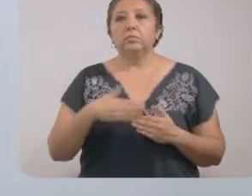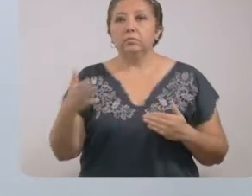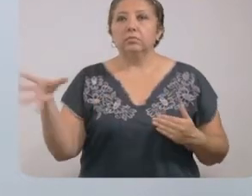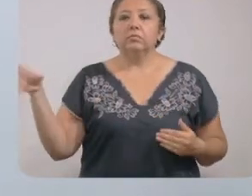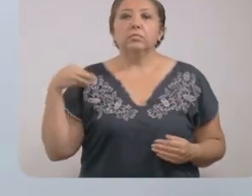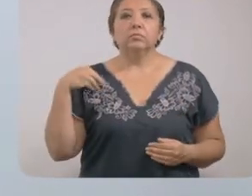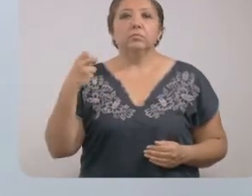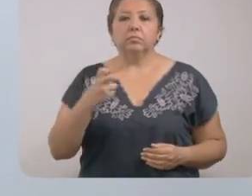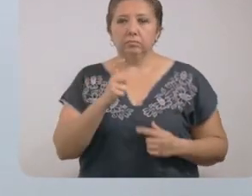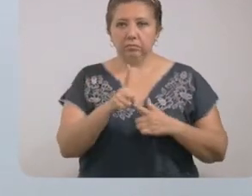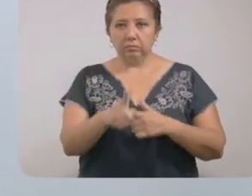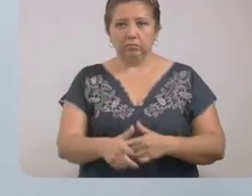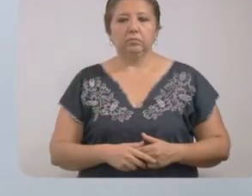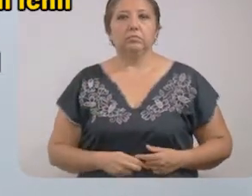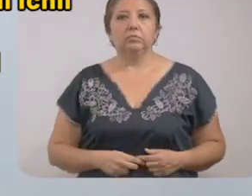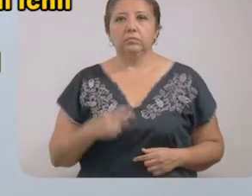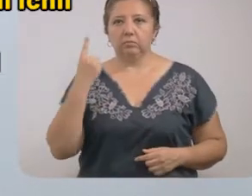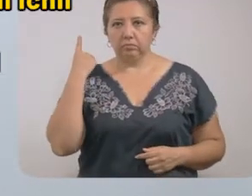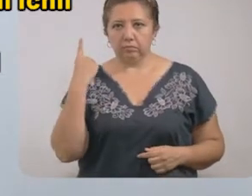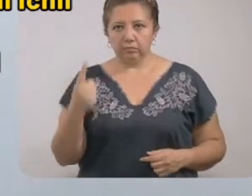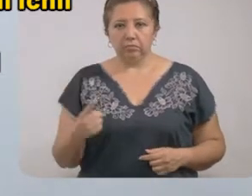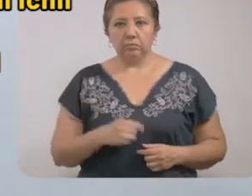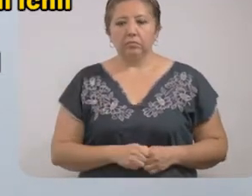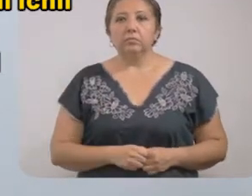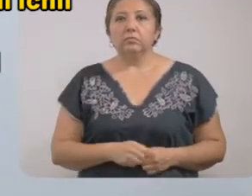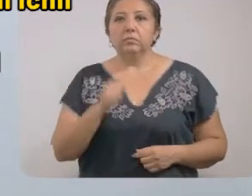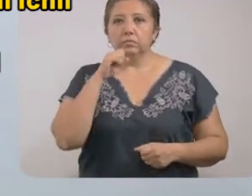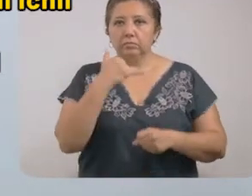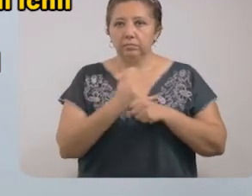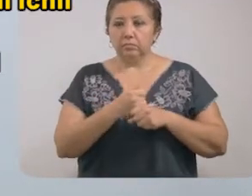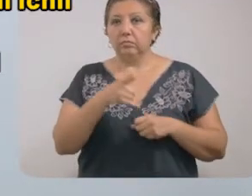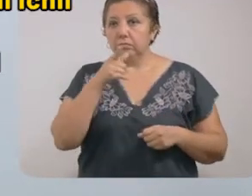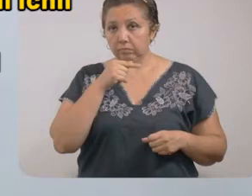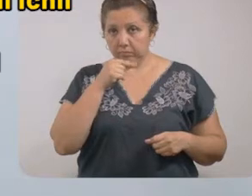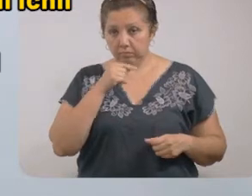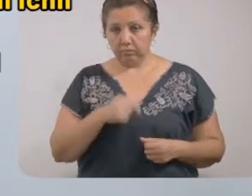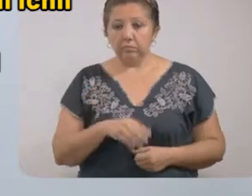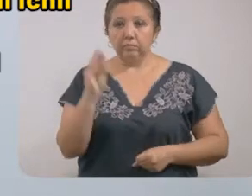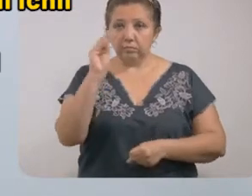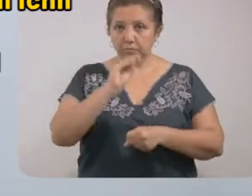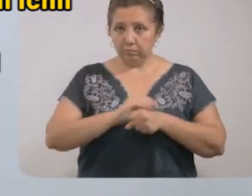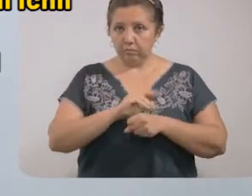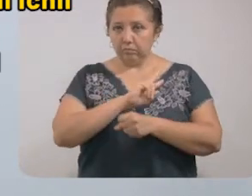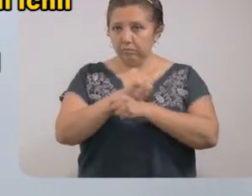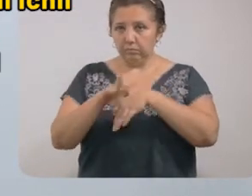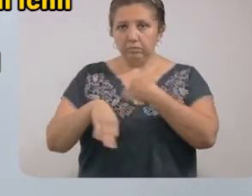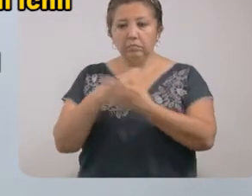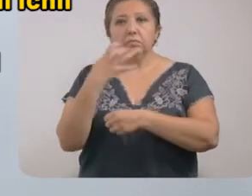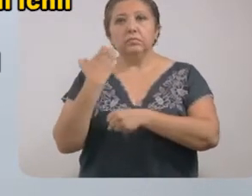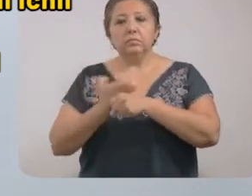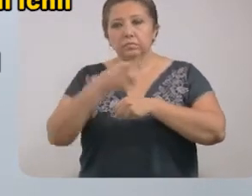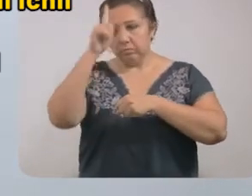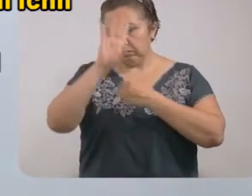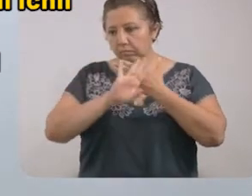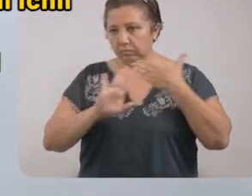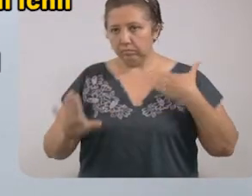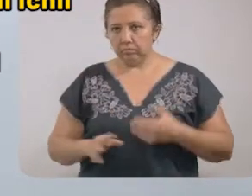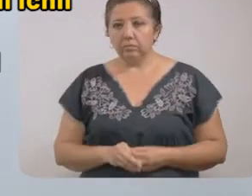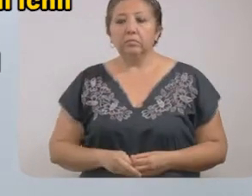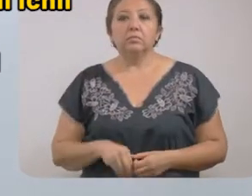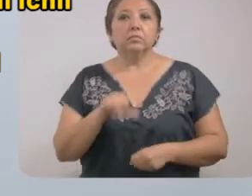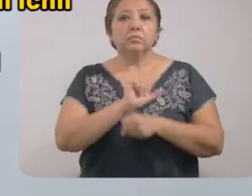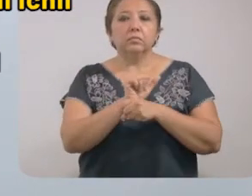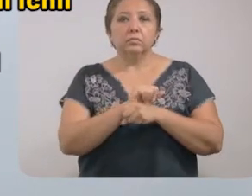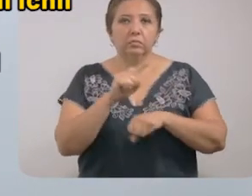contagios. Estas medidas son las siguientes. 1. La Secretaría de Seguridad Pública implementa un operativo en todo el estado para evitar la